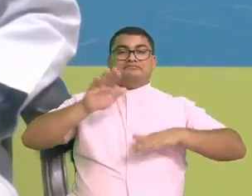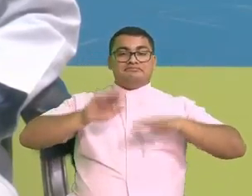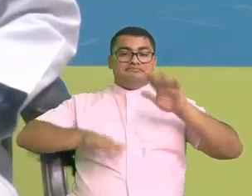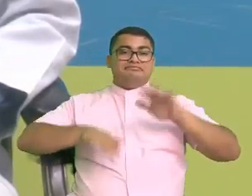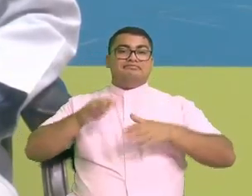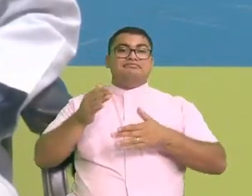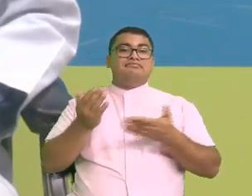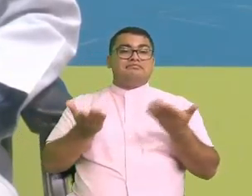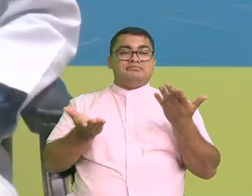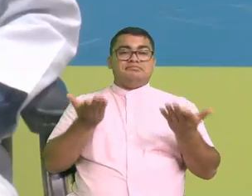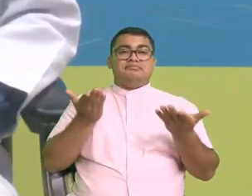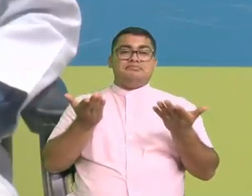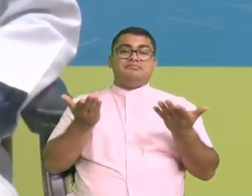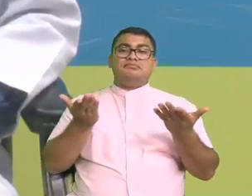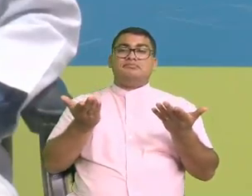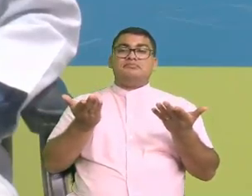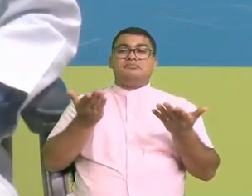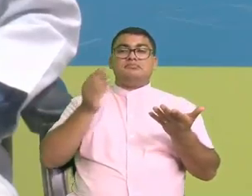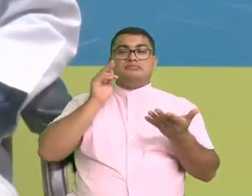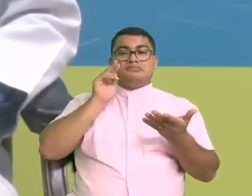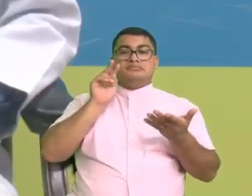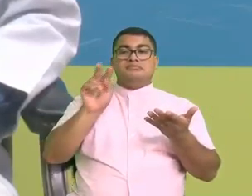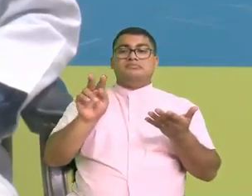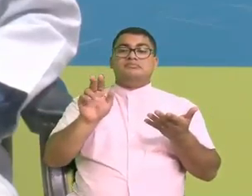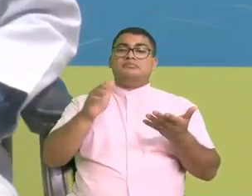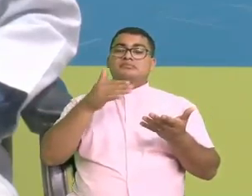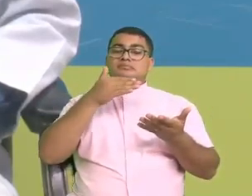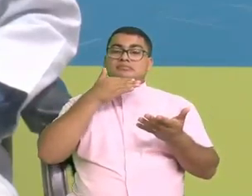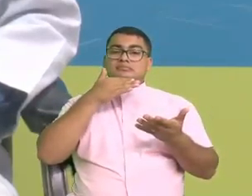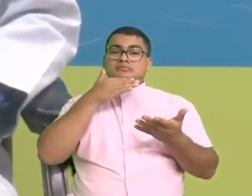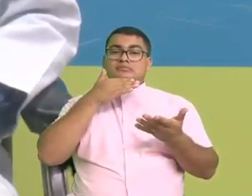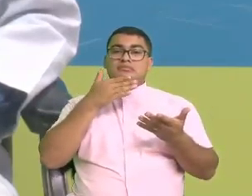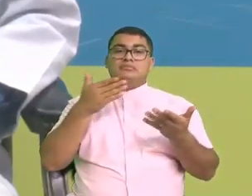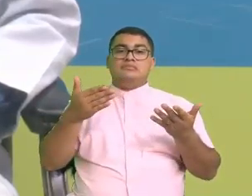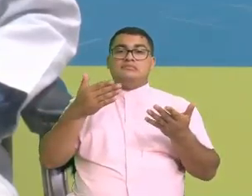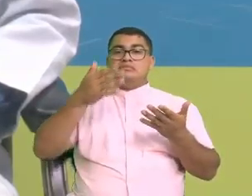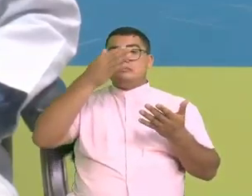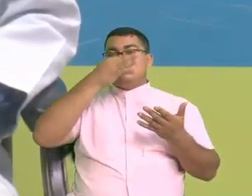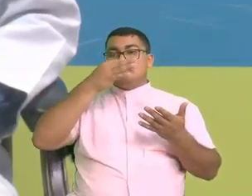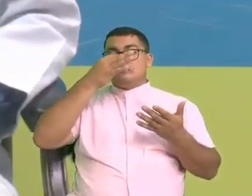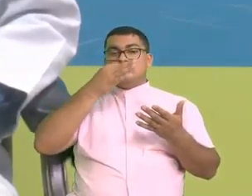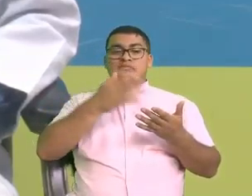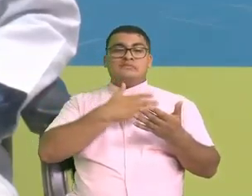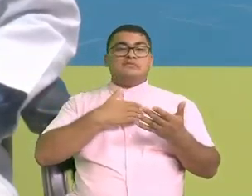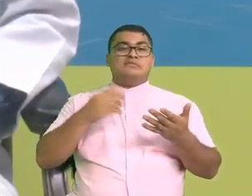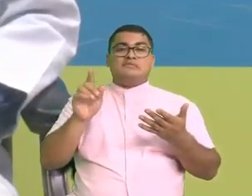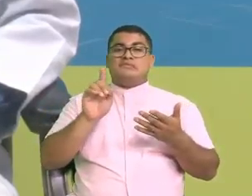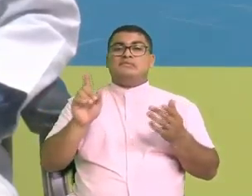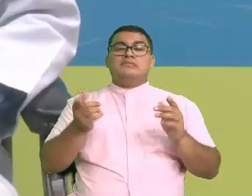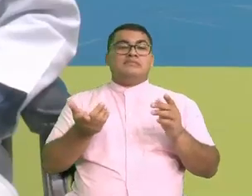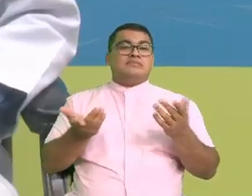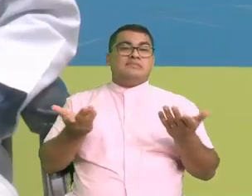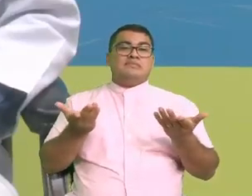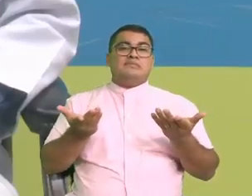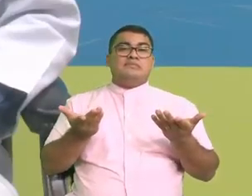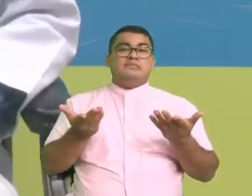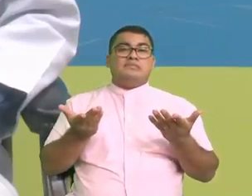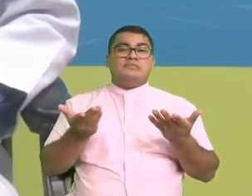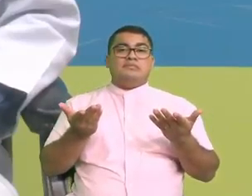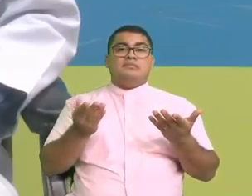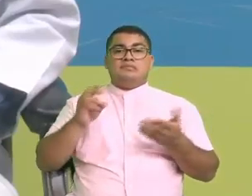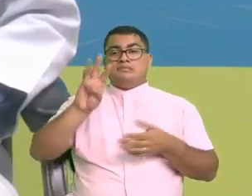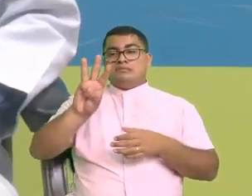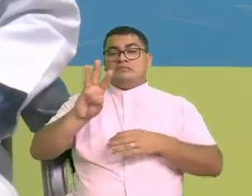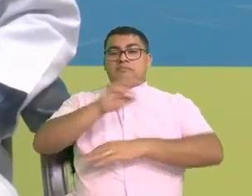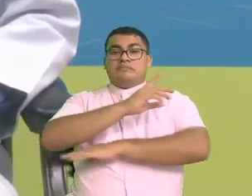a veces, si ya vemos de que el cuadro, por ejemplo, el cuadro no mejora del paciente, entonces en